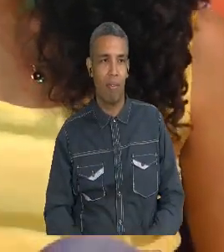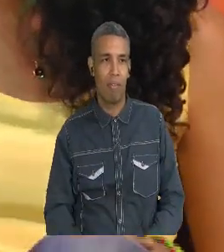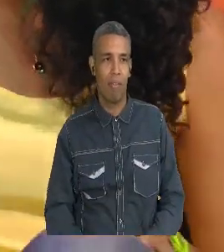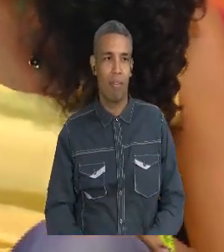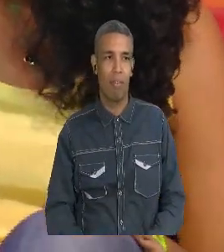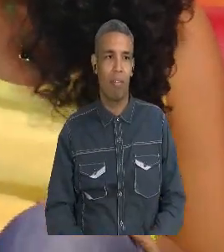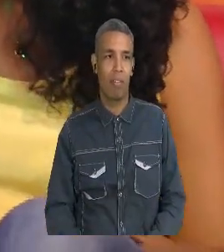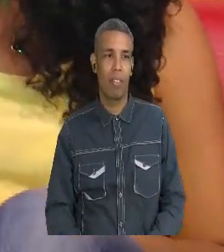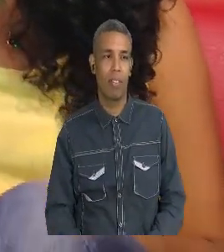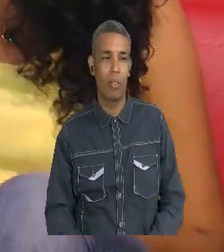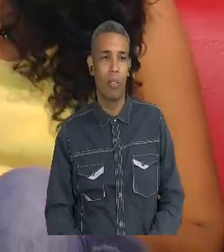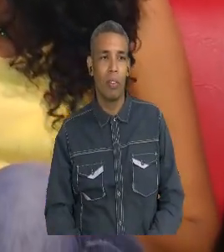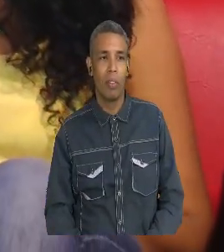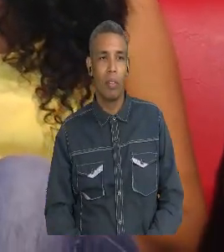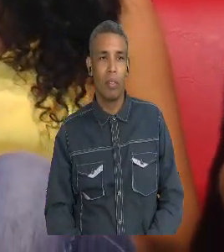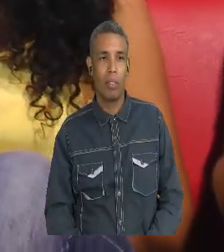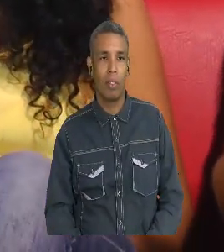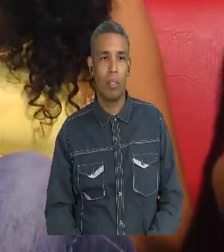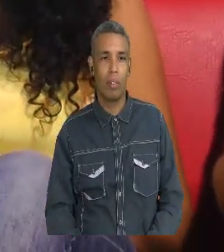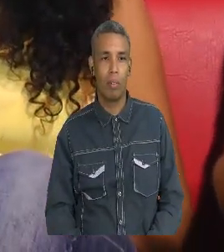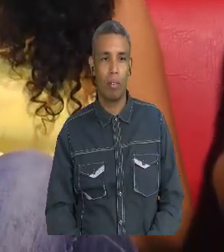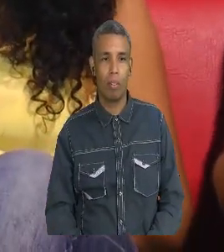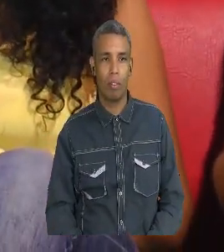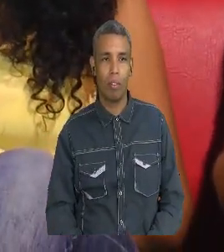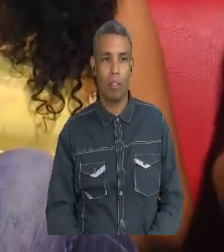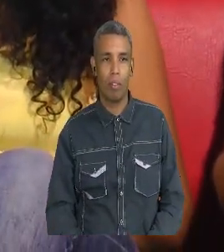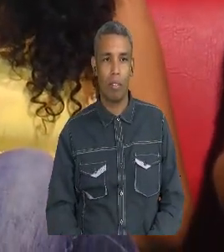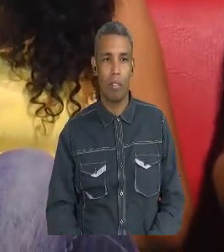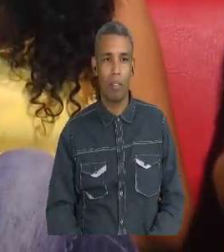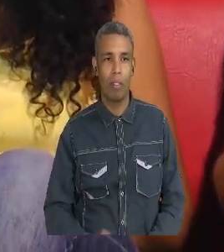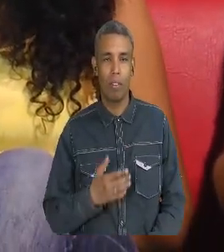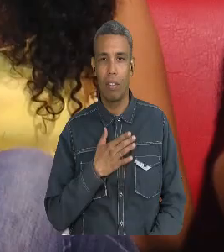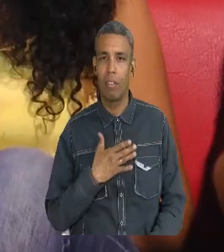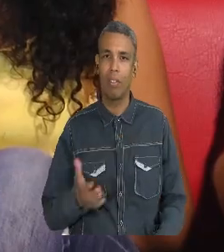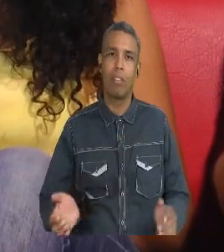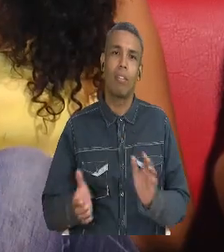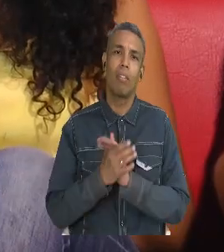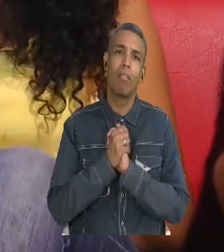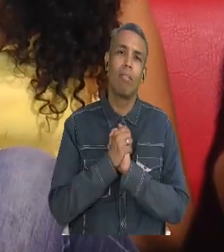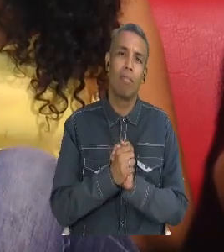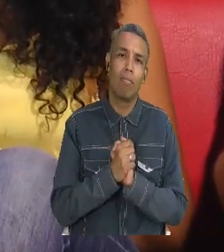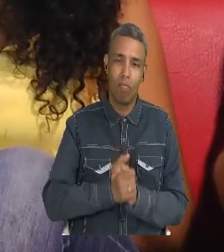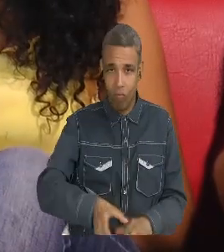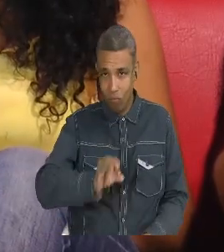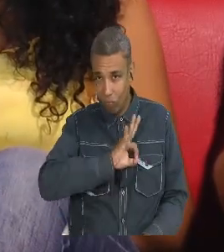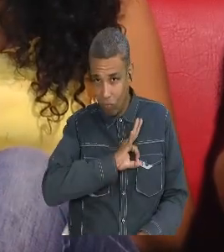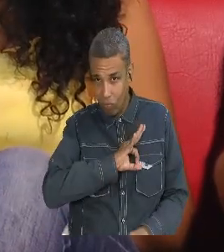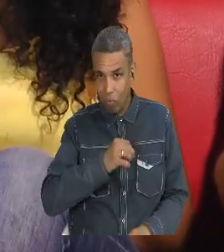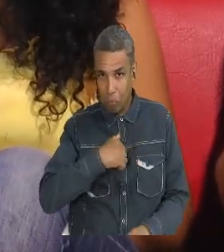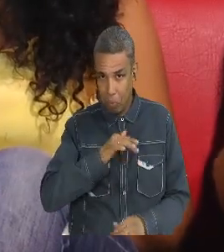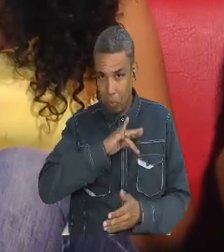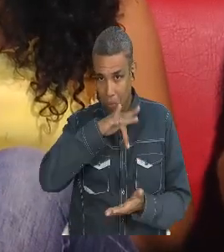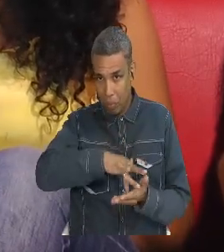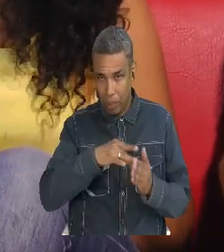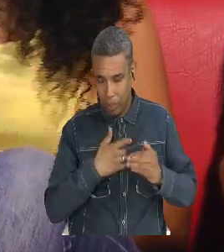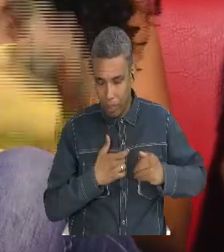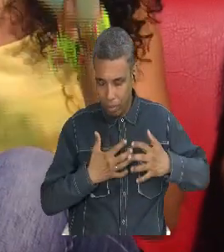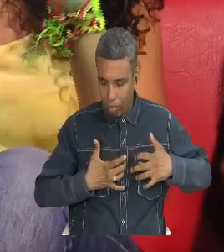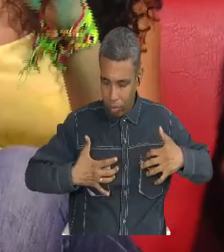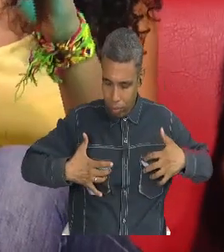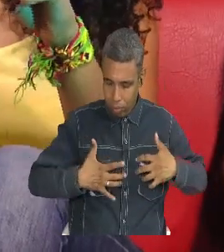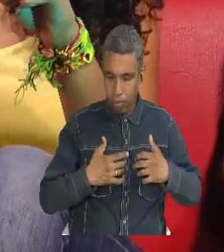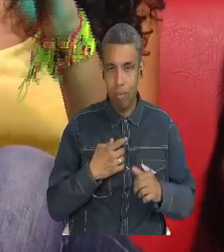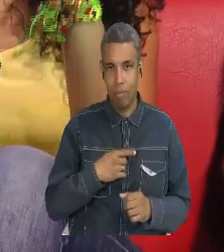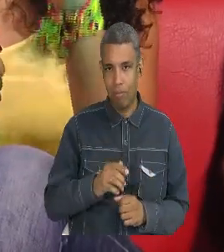gracias a toda la gente que nos ve, nos oye. Invitados, ¿no? Este sábado a esta gran parranda vallenata en la cervecería.